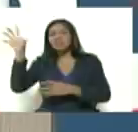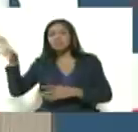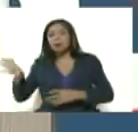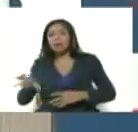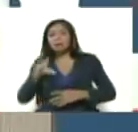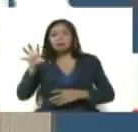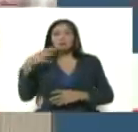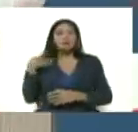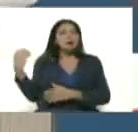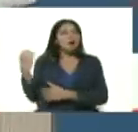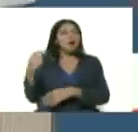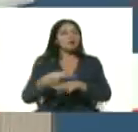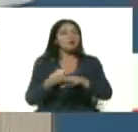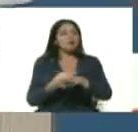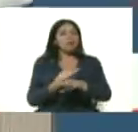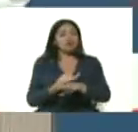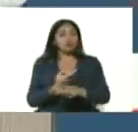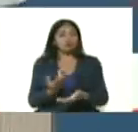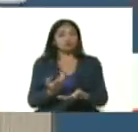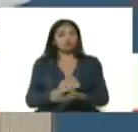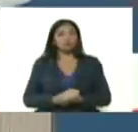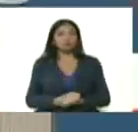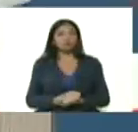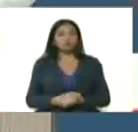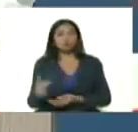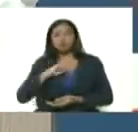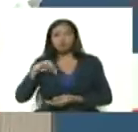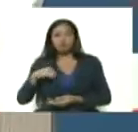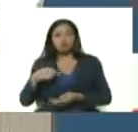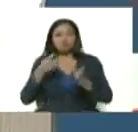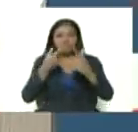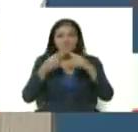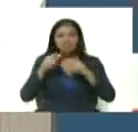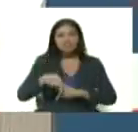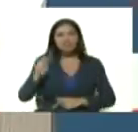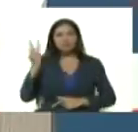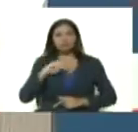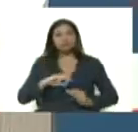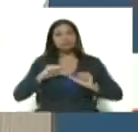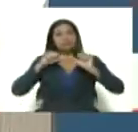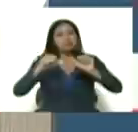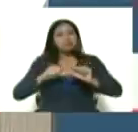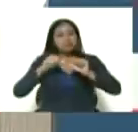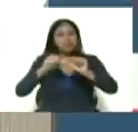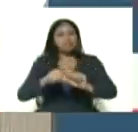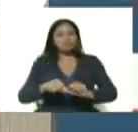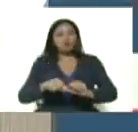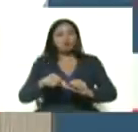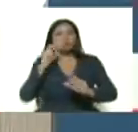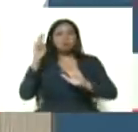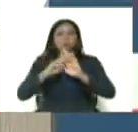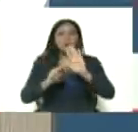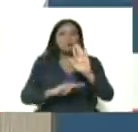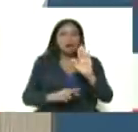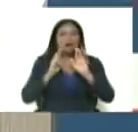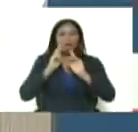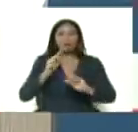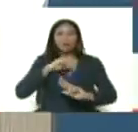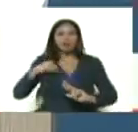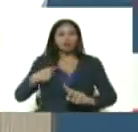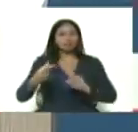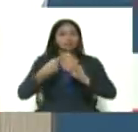esos países, y mantengamos firmemente lo que hasta ahora está dando tremendos